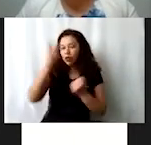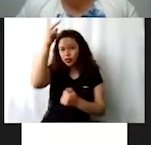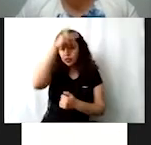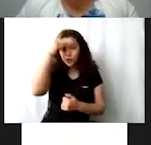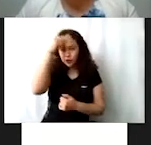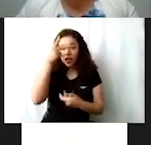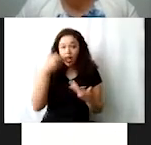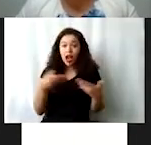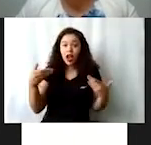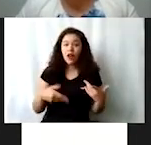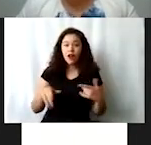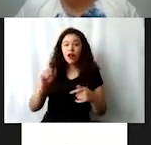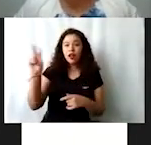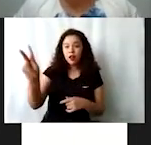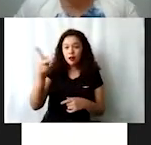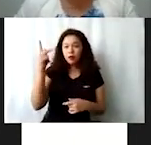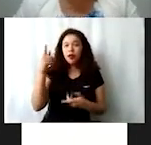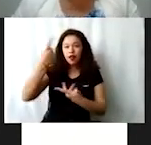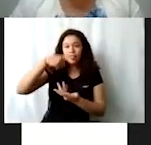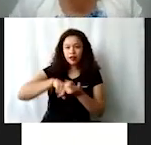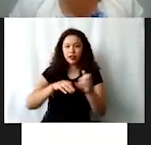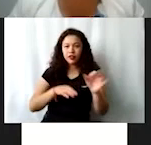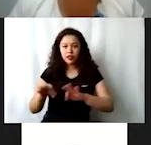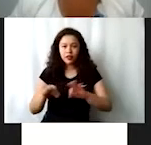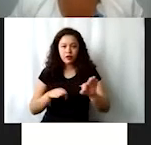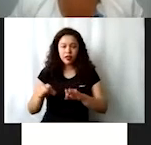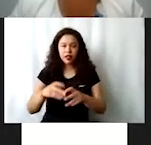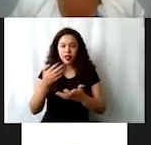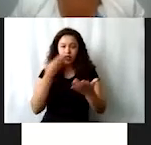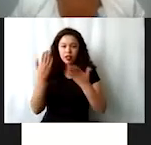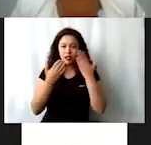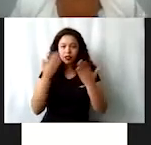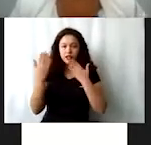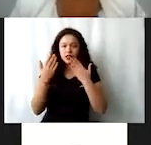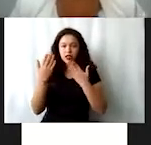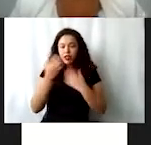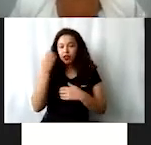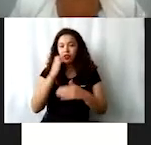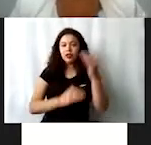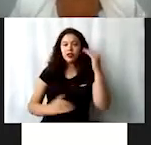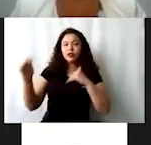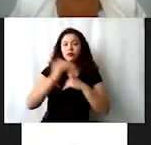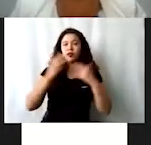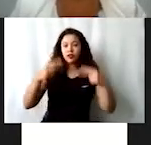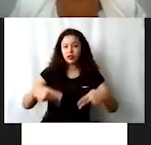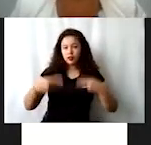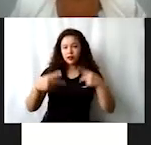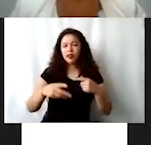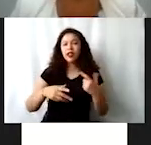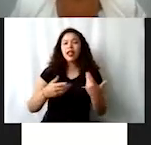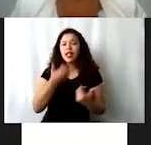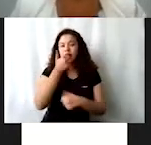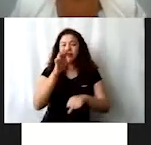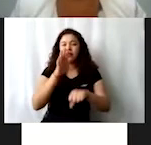en el Instituto Politécnico Nacional, en la Escuela Superior de Comercio y Administración, como catedrática de